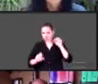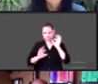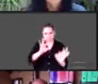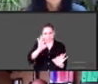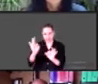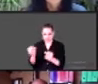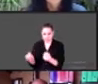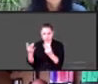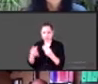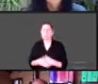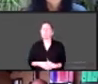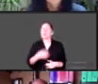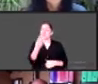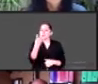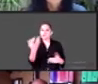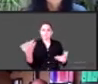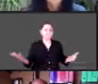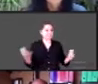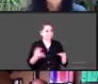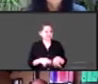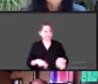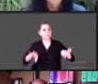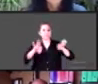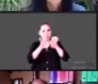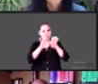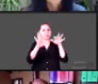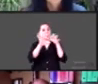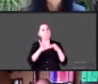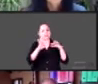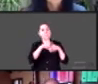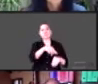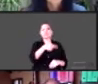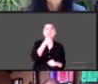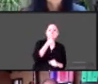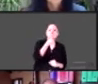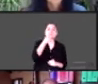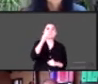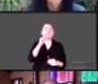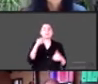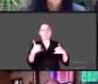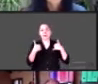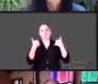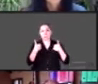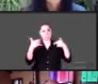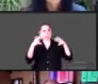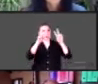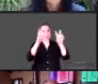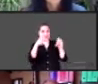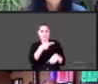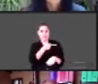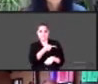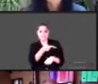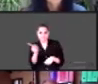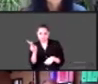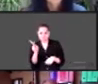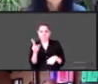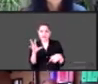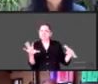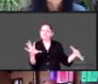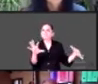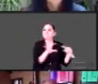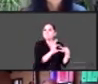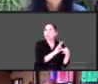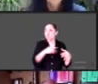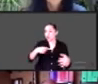sobre la pobreza de las niñas, niños y adolescentes, pero claramente, pues nosotros vemos desde Coneval los